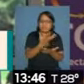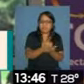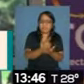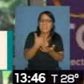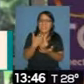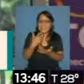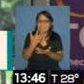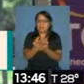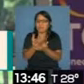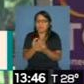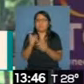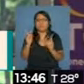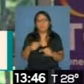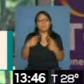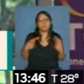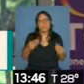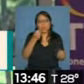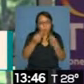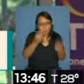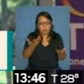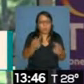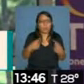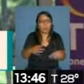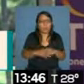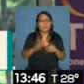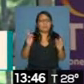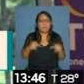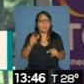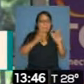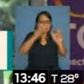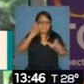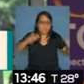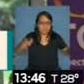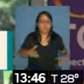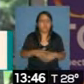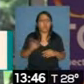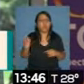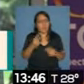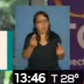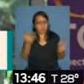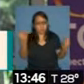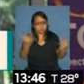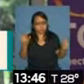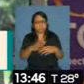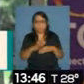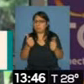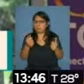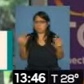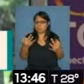si hablamos de alimentos, hasta el capital humano bien calificado que encontramos